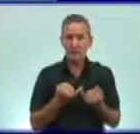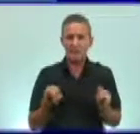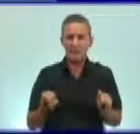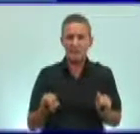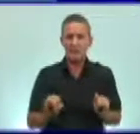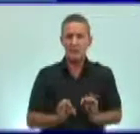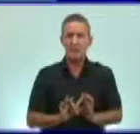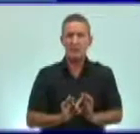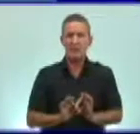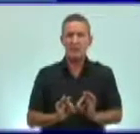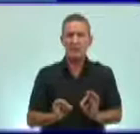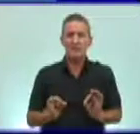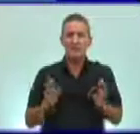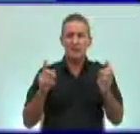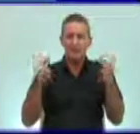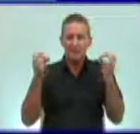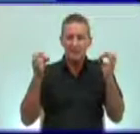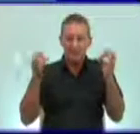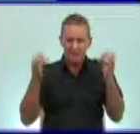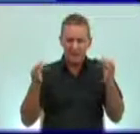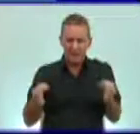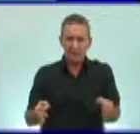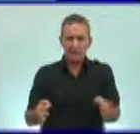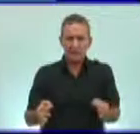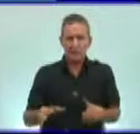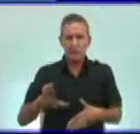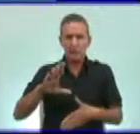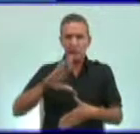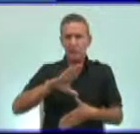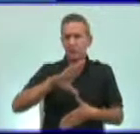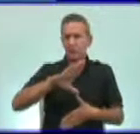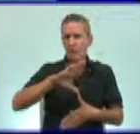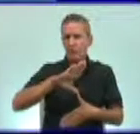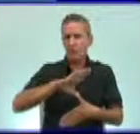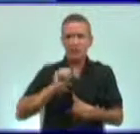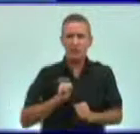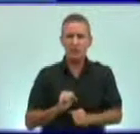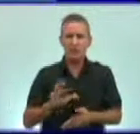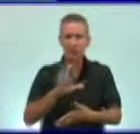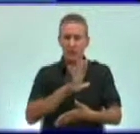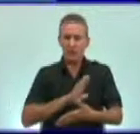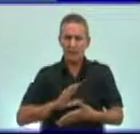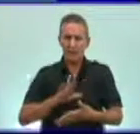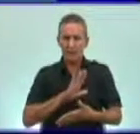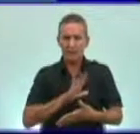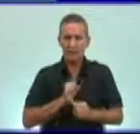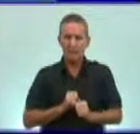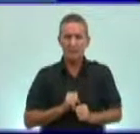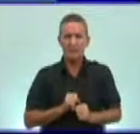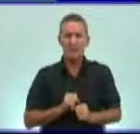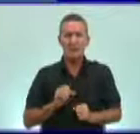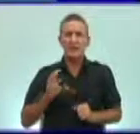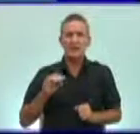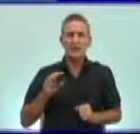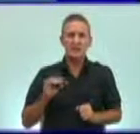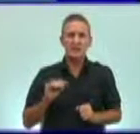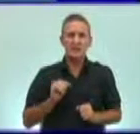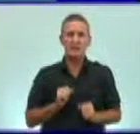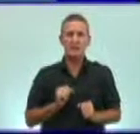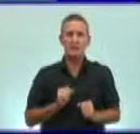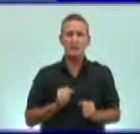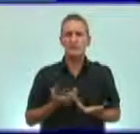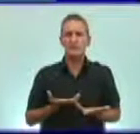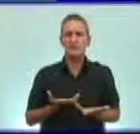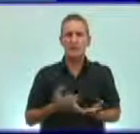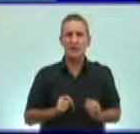absoluta en nuestra América y por lo tanto proyectan concepciones hegemónicas que no son totalmente acertadas. Por eso hablamos